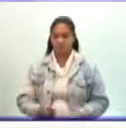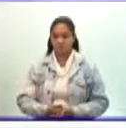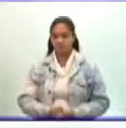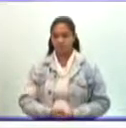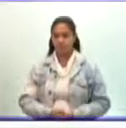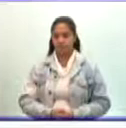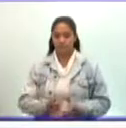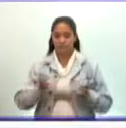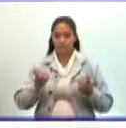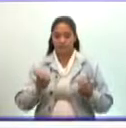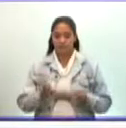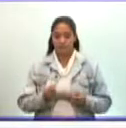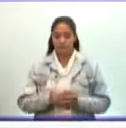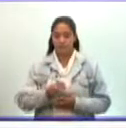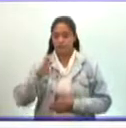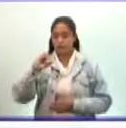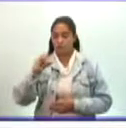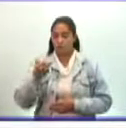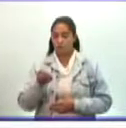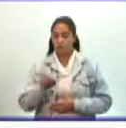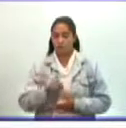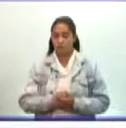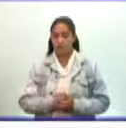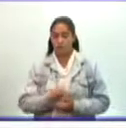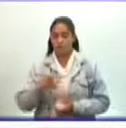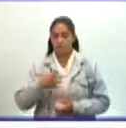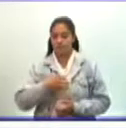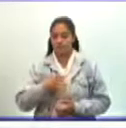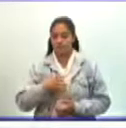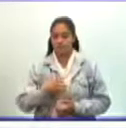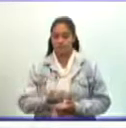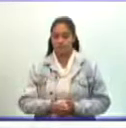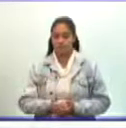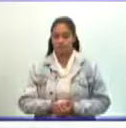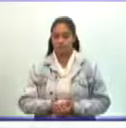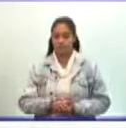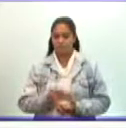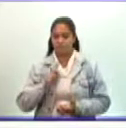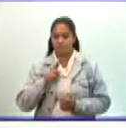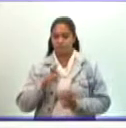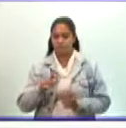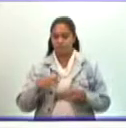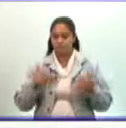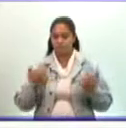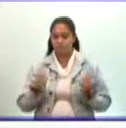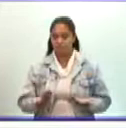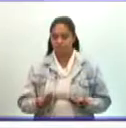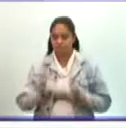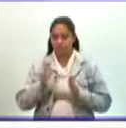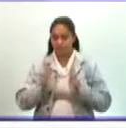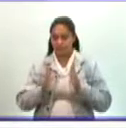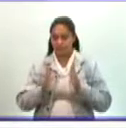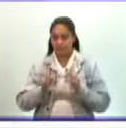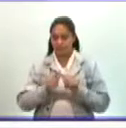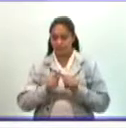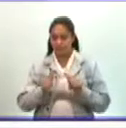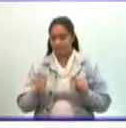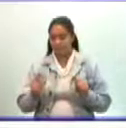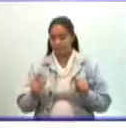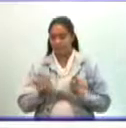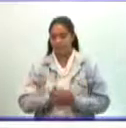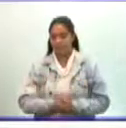para calcular OA tenemos una razón entre segmentos, que